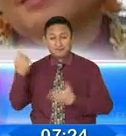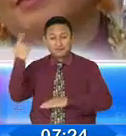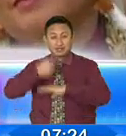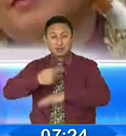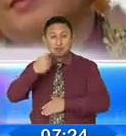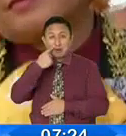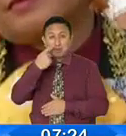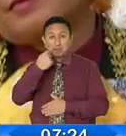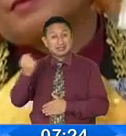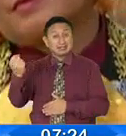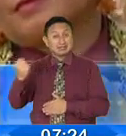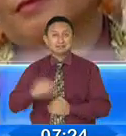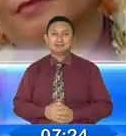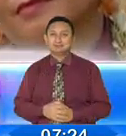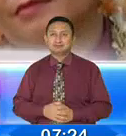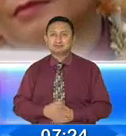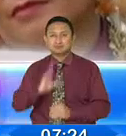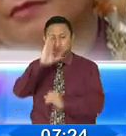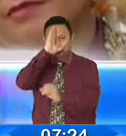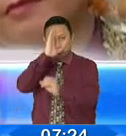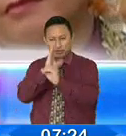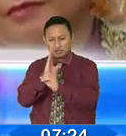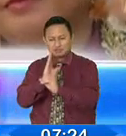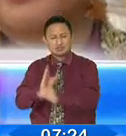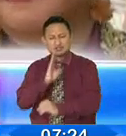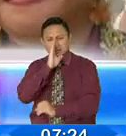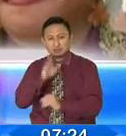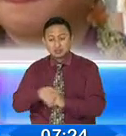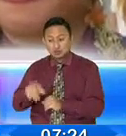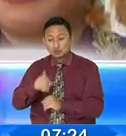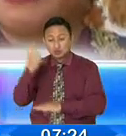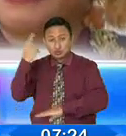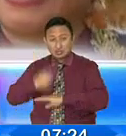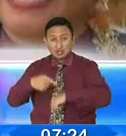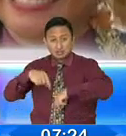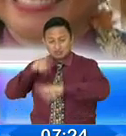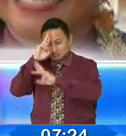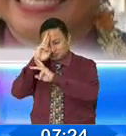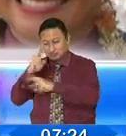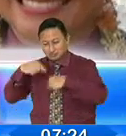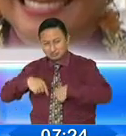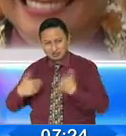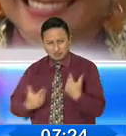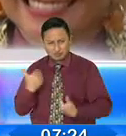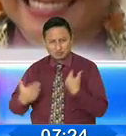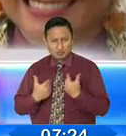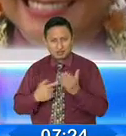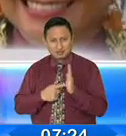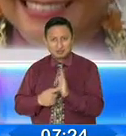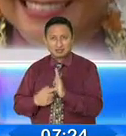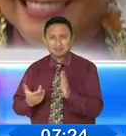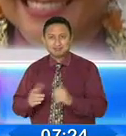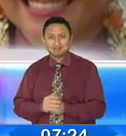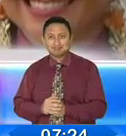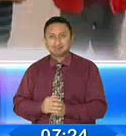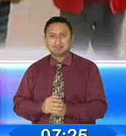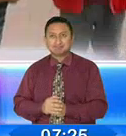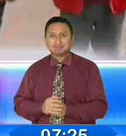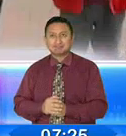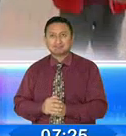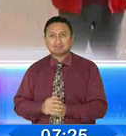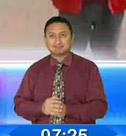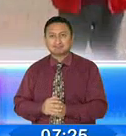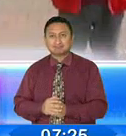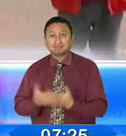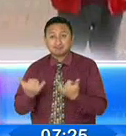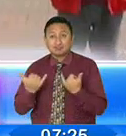objetivo siempre es el mismo, homenajear su existencia, homenajear su día. Y realmente estamos muy contentos con el resultado de este día, para el año 2021. No importó la